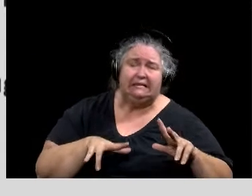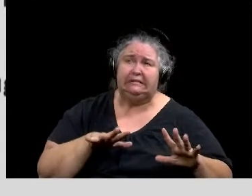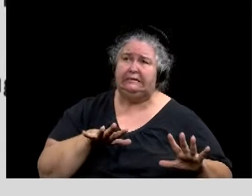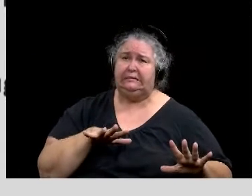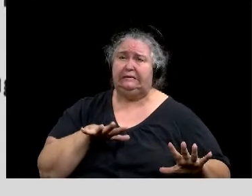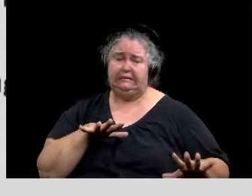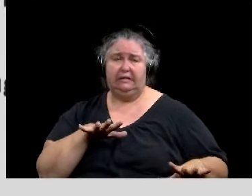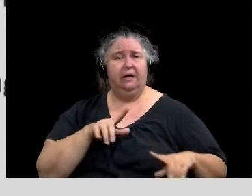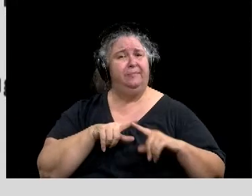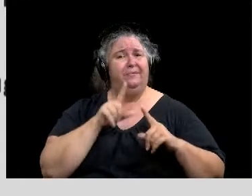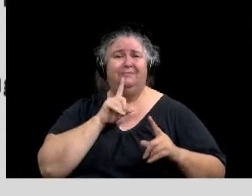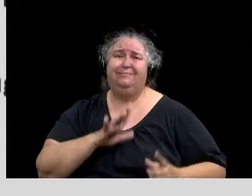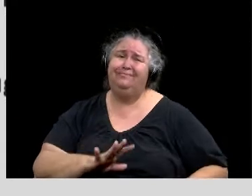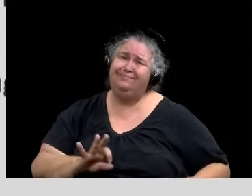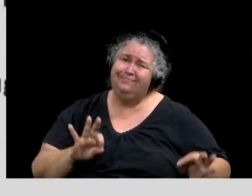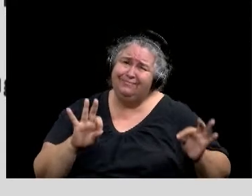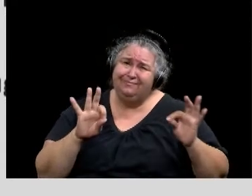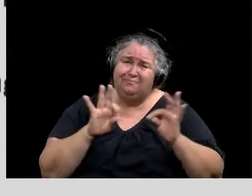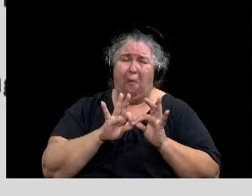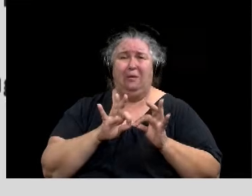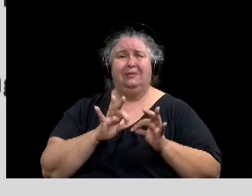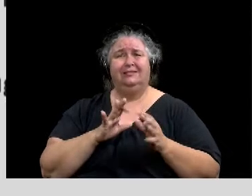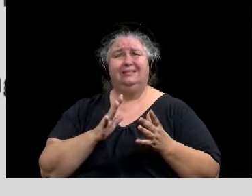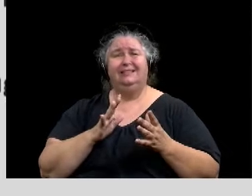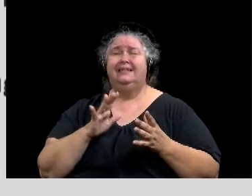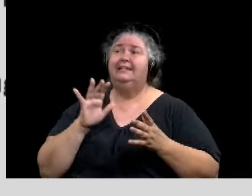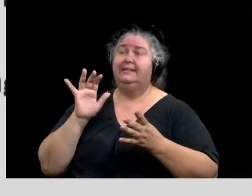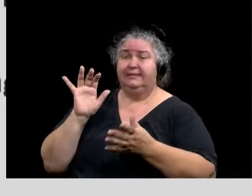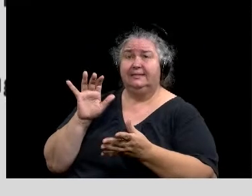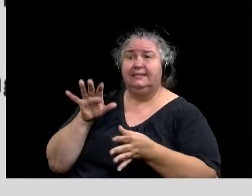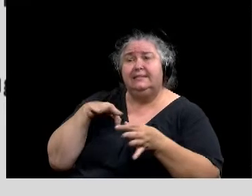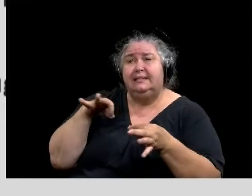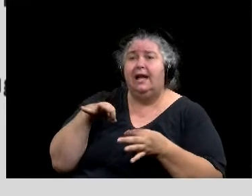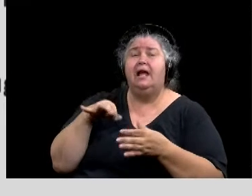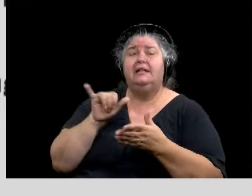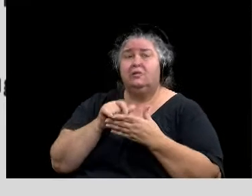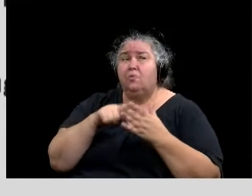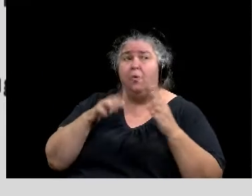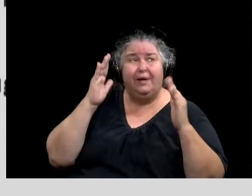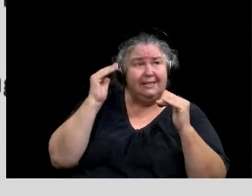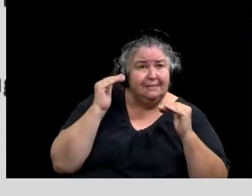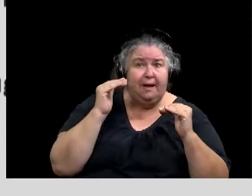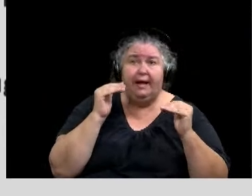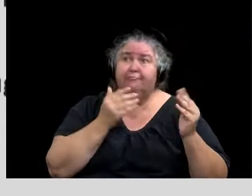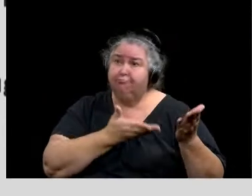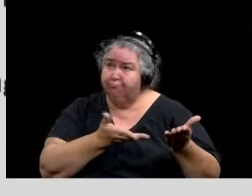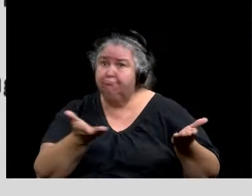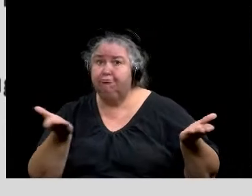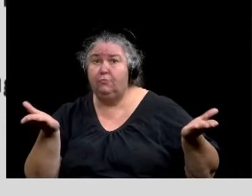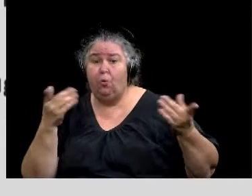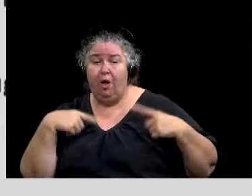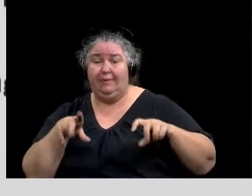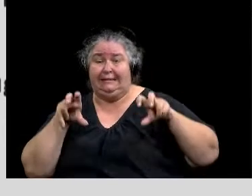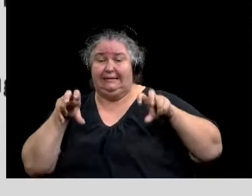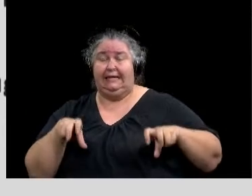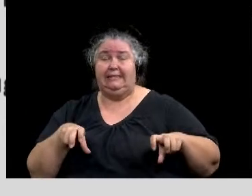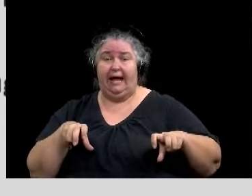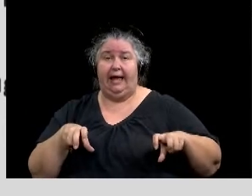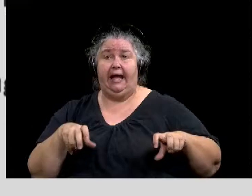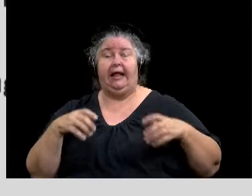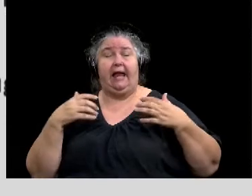queden las medidas que tienen que tomar para tratar bien y es decir esto es lo que se